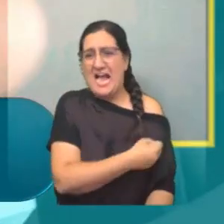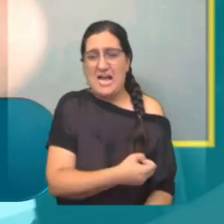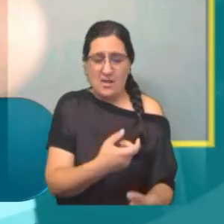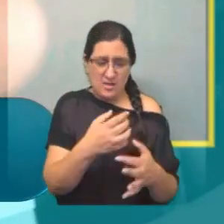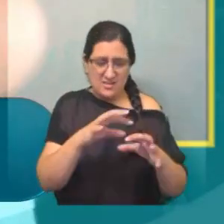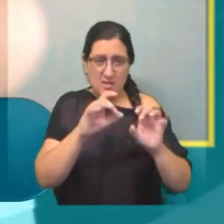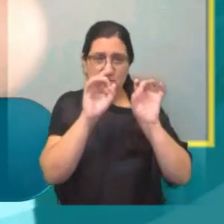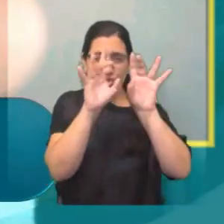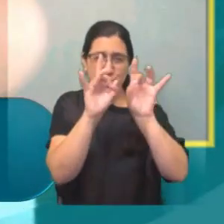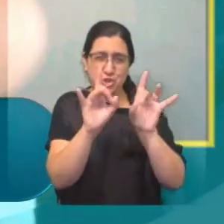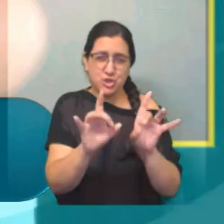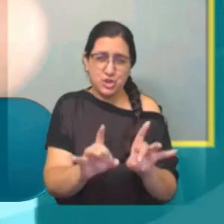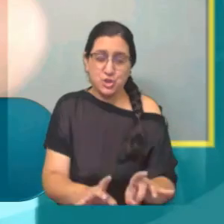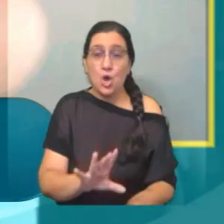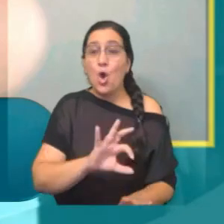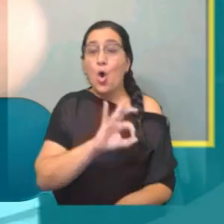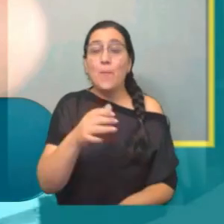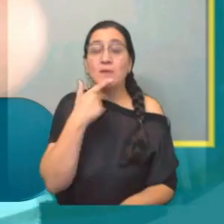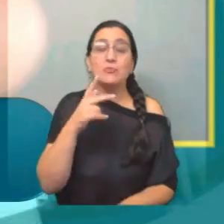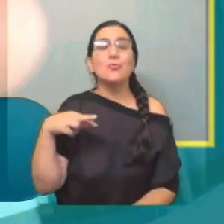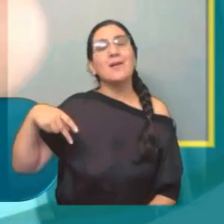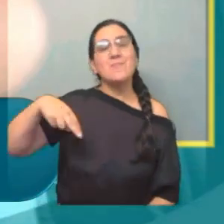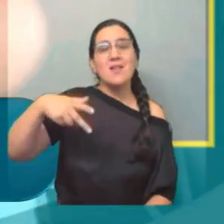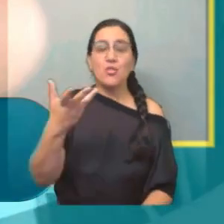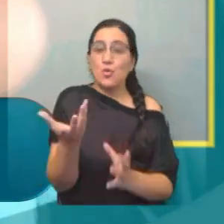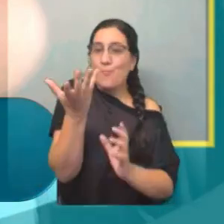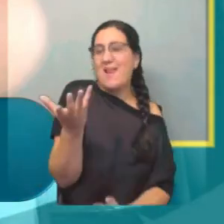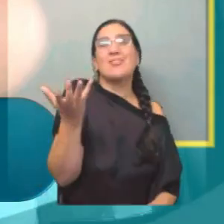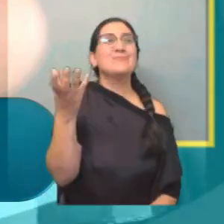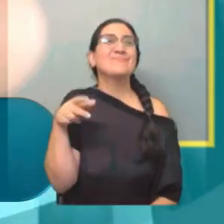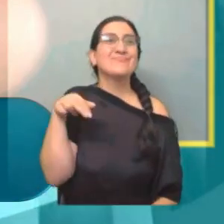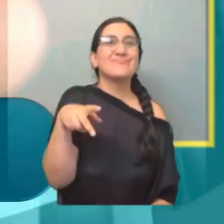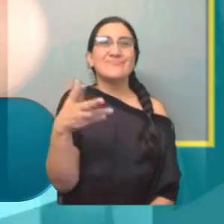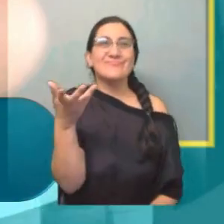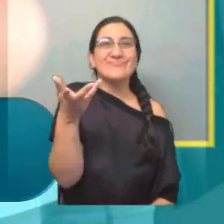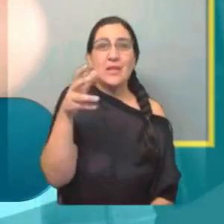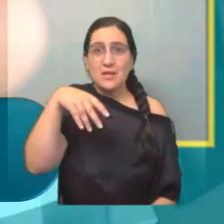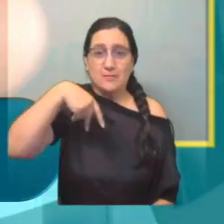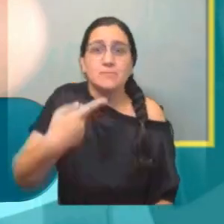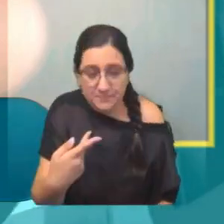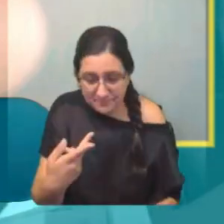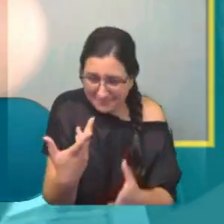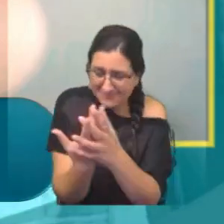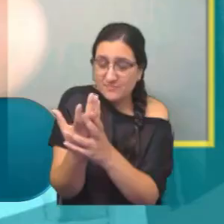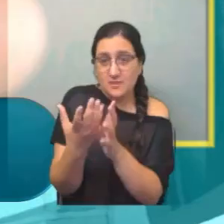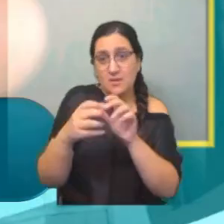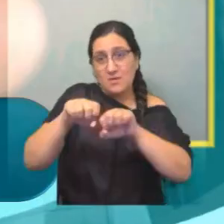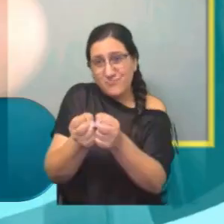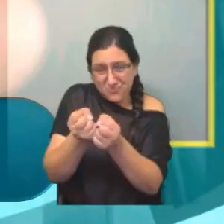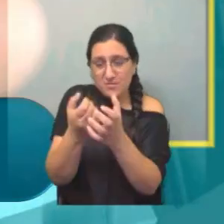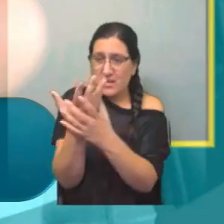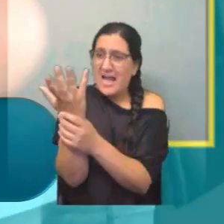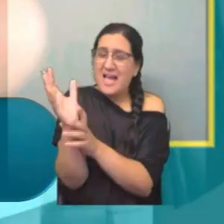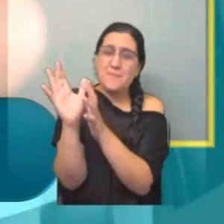Por ejemplo, caídas con platos y con vasos también, una situación también común de cortes también. Se cae con un plato, se cae con un